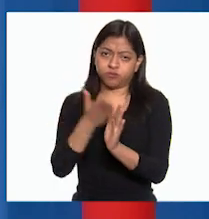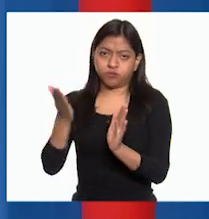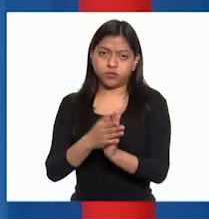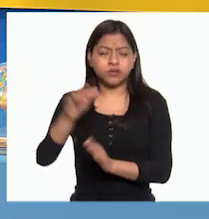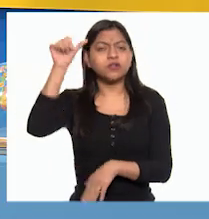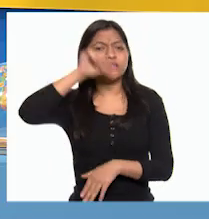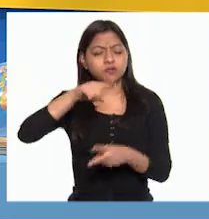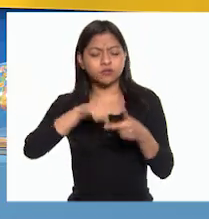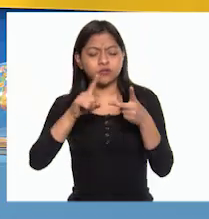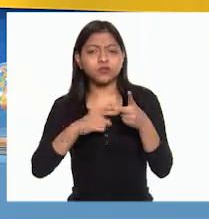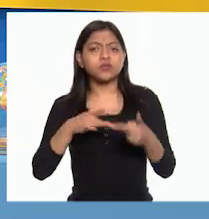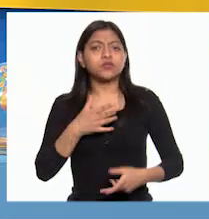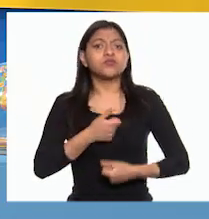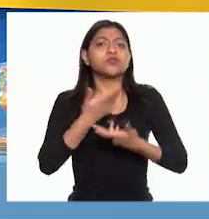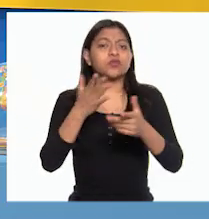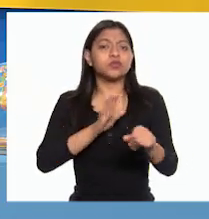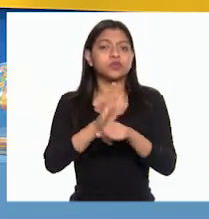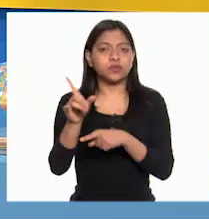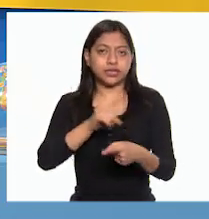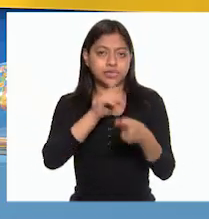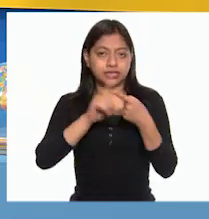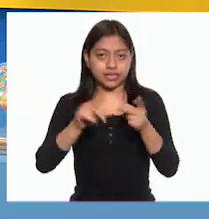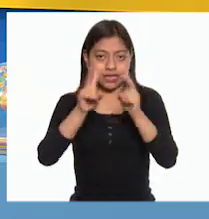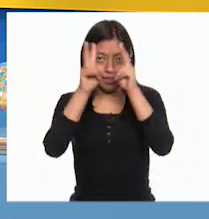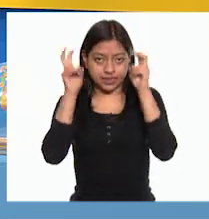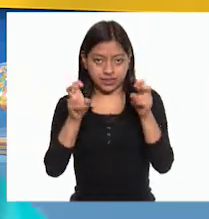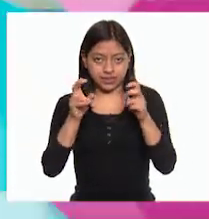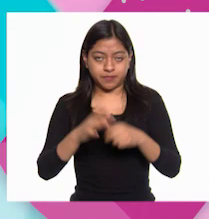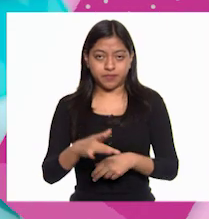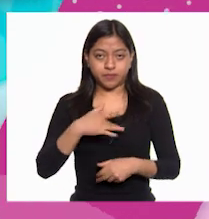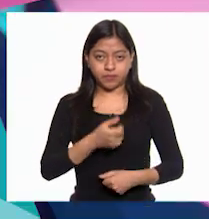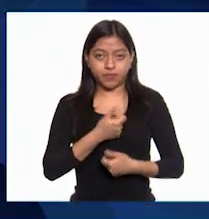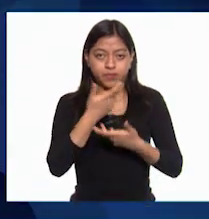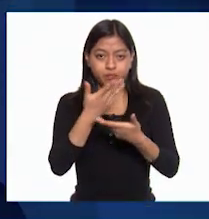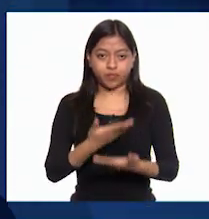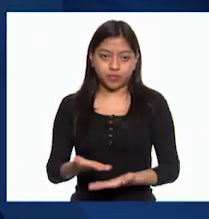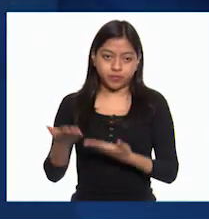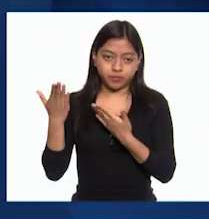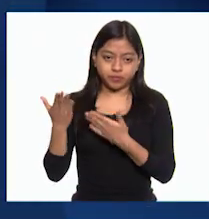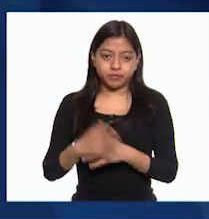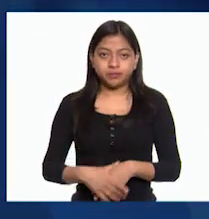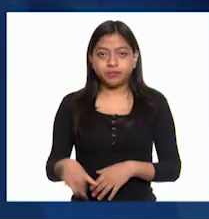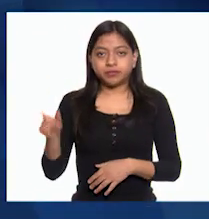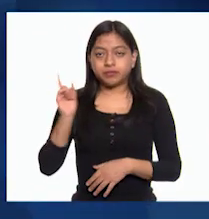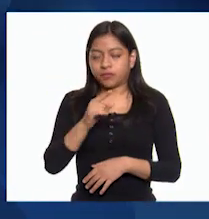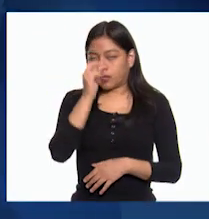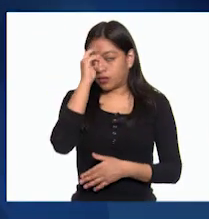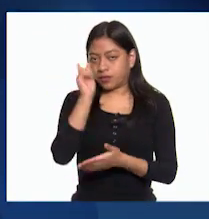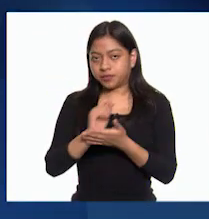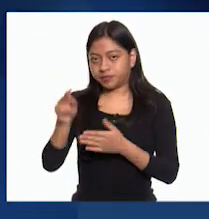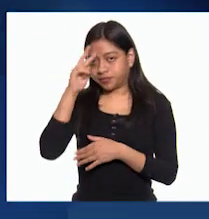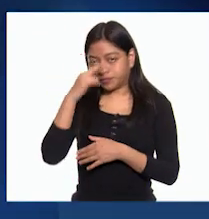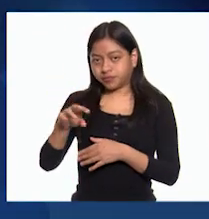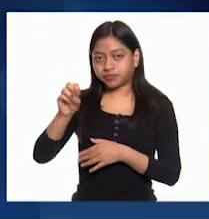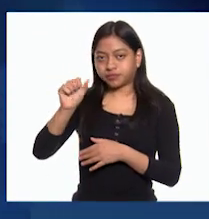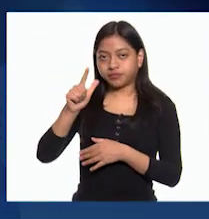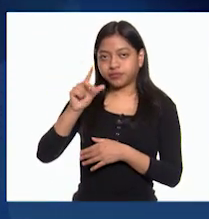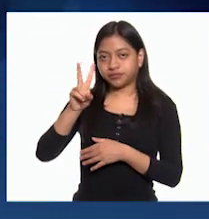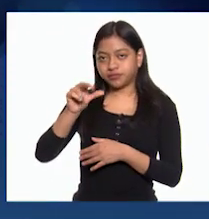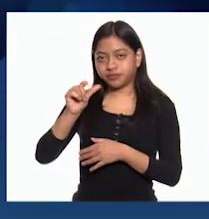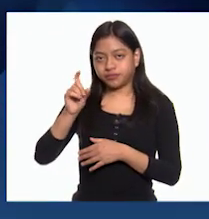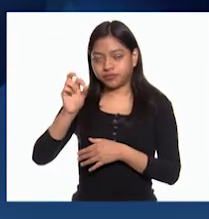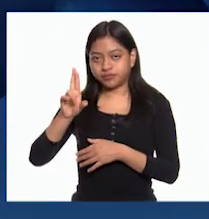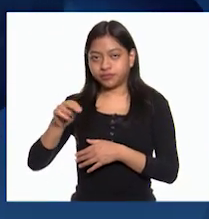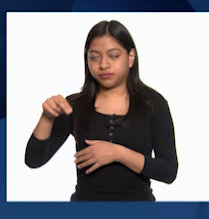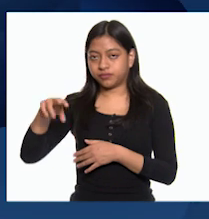Gaby? Los poemas titulados Poema y Soneto del escritor mexicano Salvador Novo y dos pequeñas